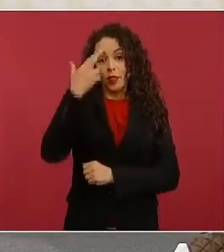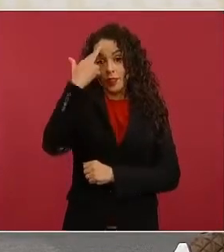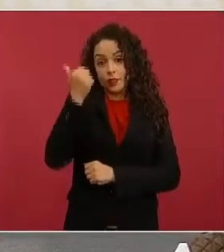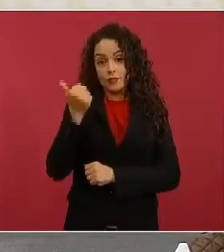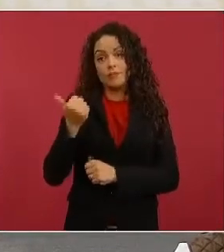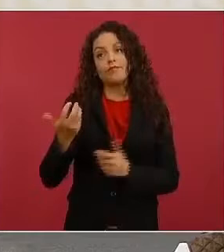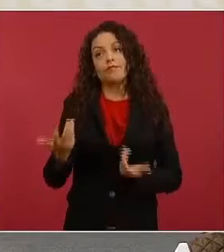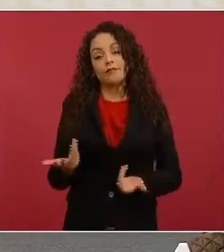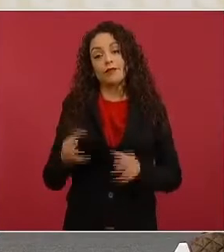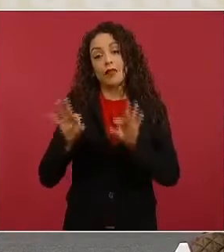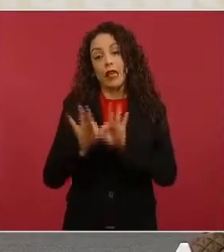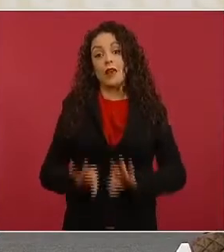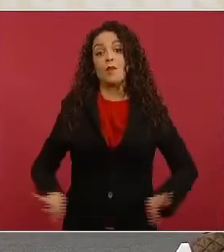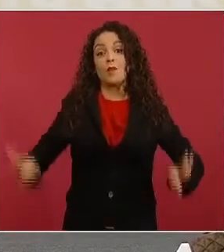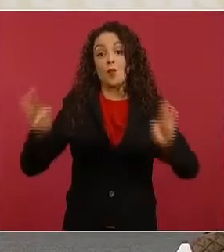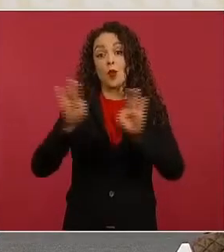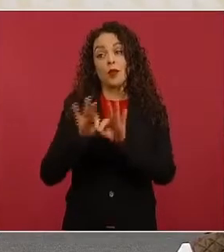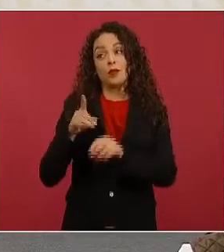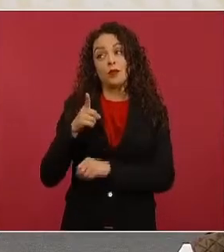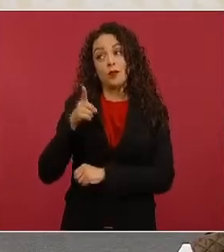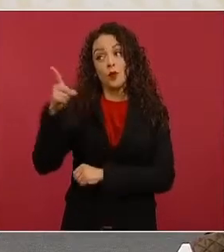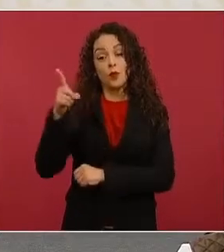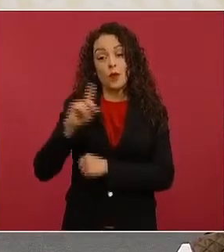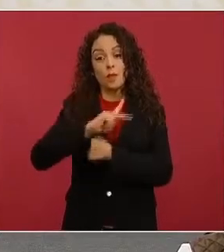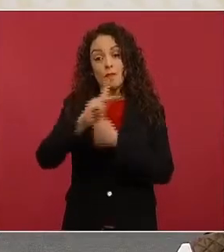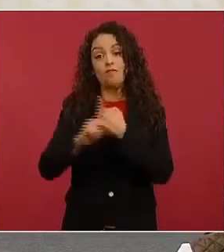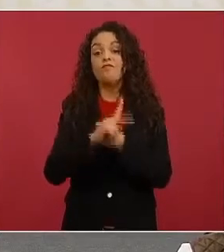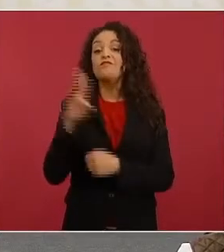relevante de Rusia